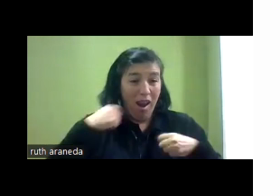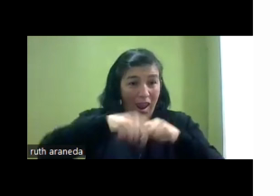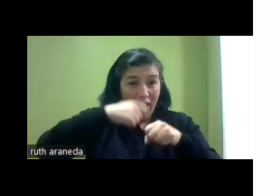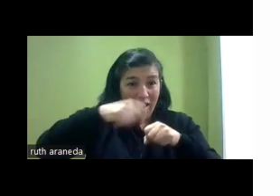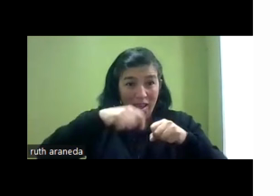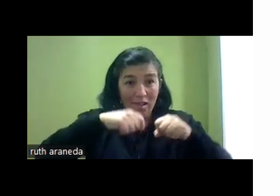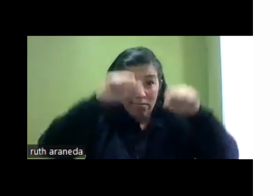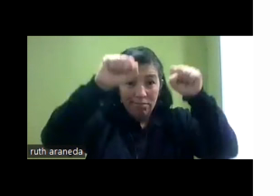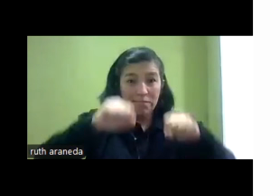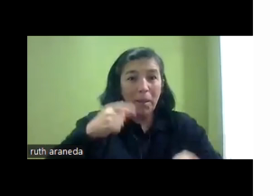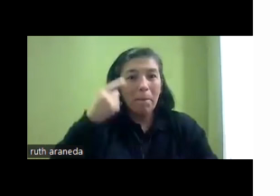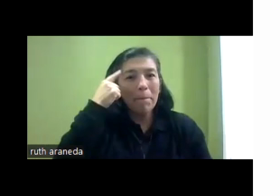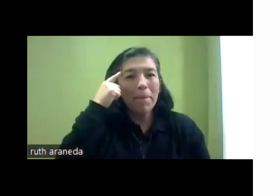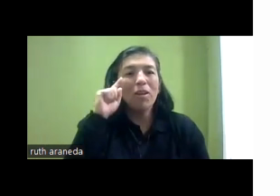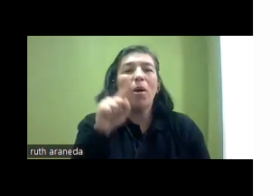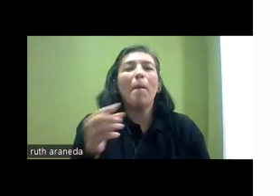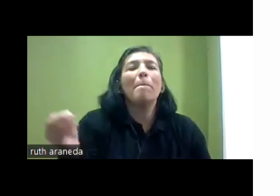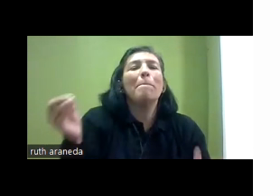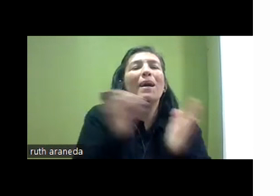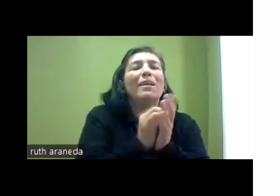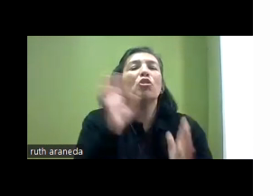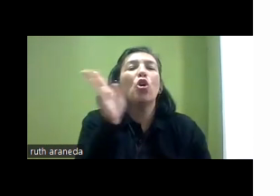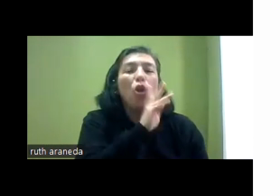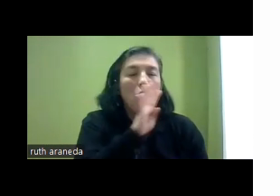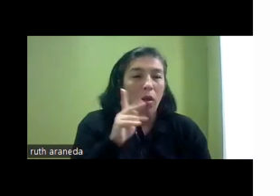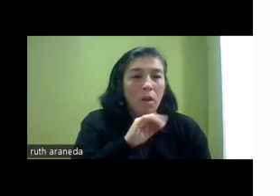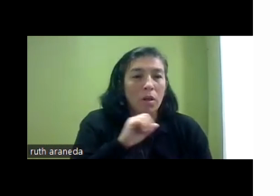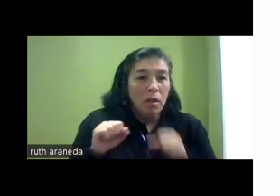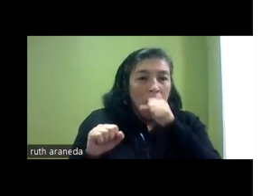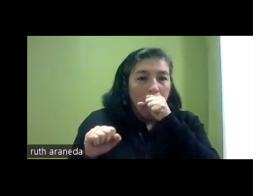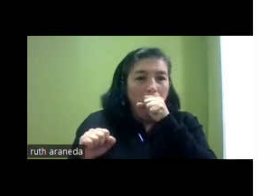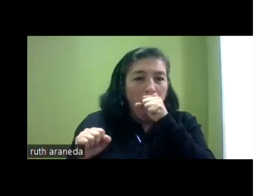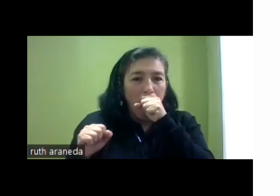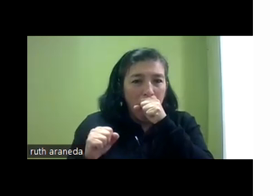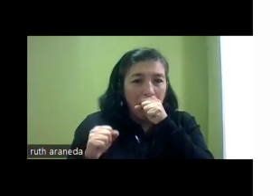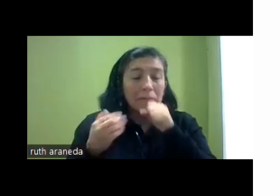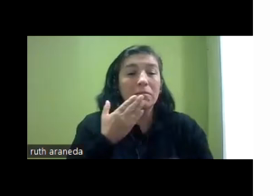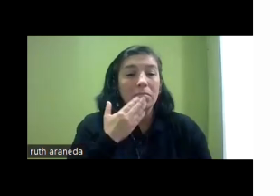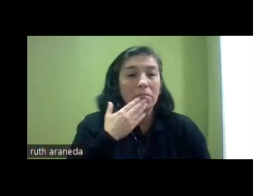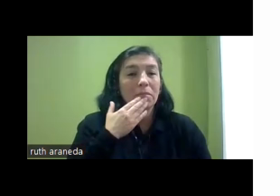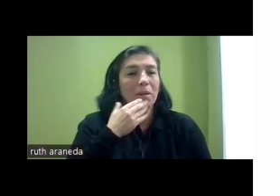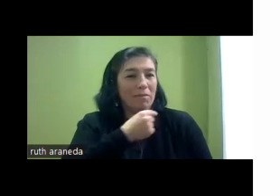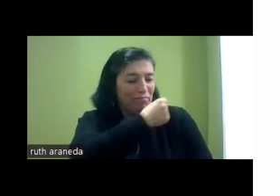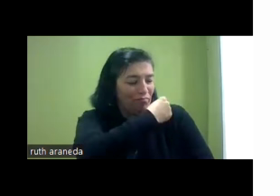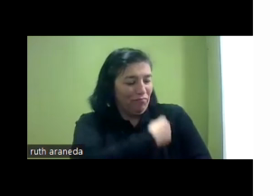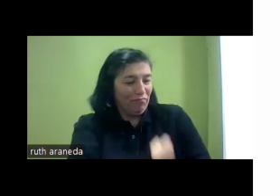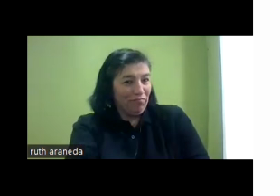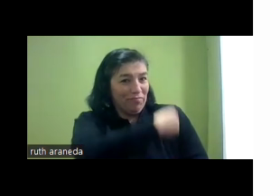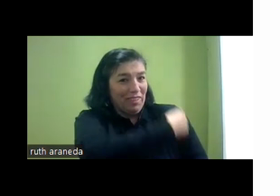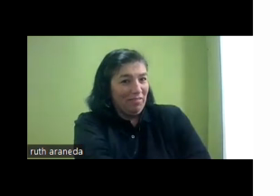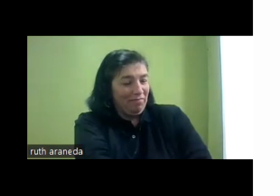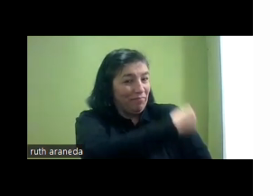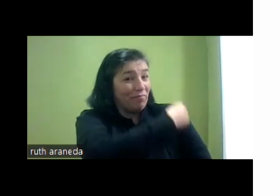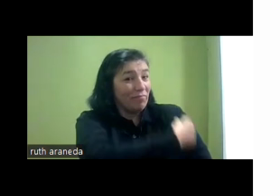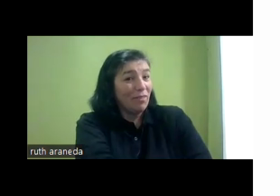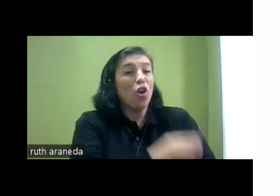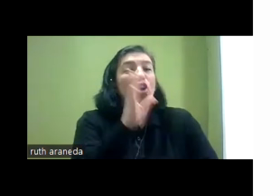con una inclusión mayor de colores teñidos y con listados laterales, y en una amplitud